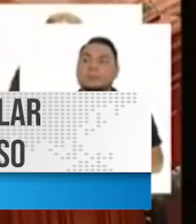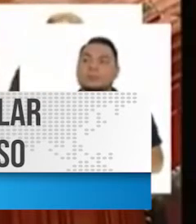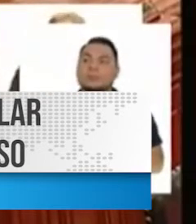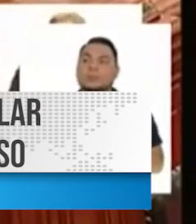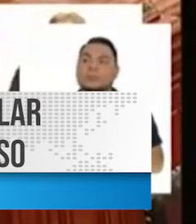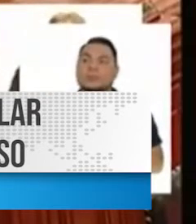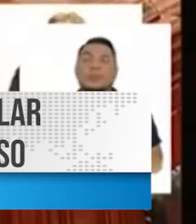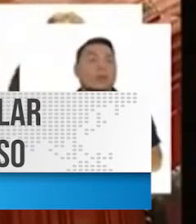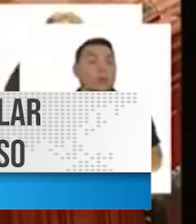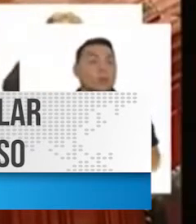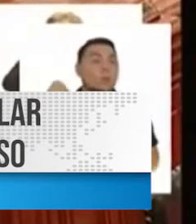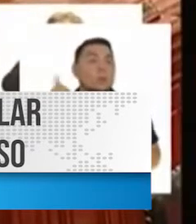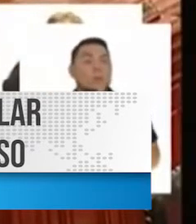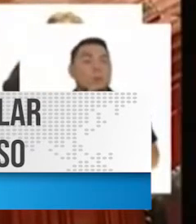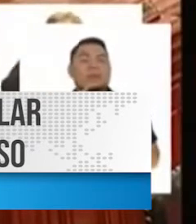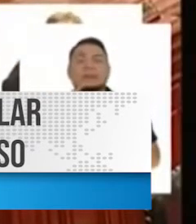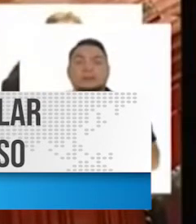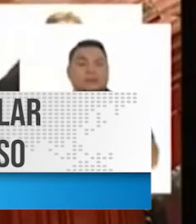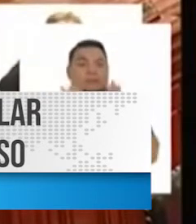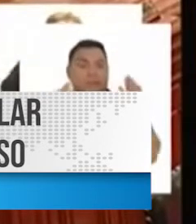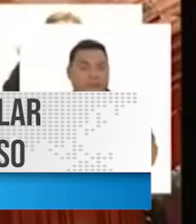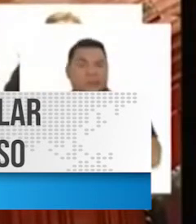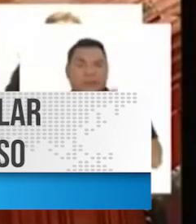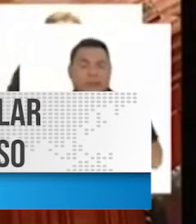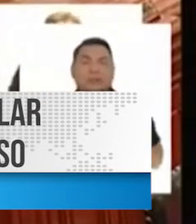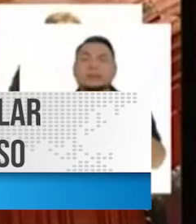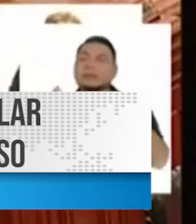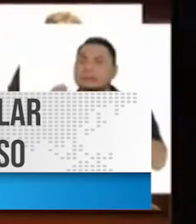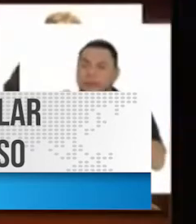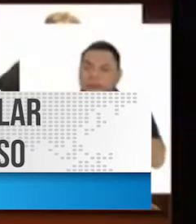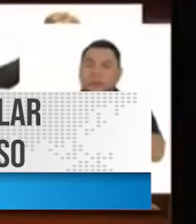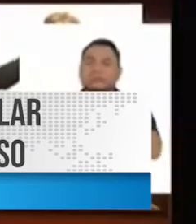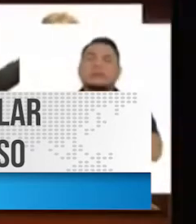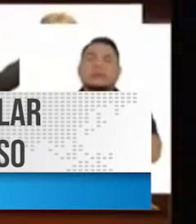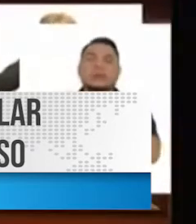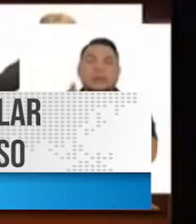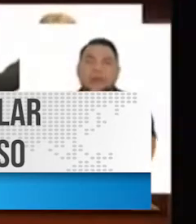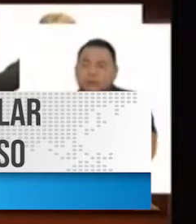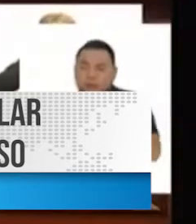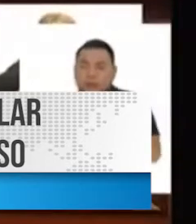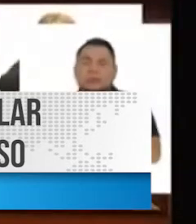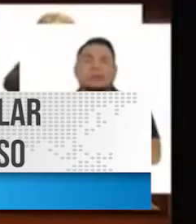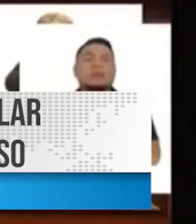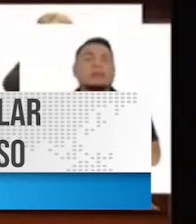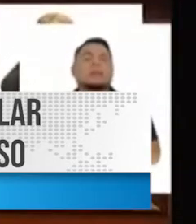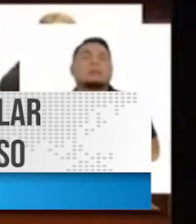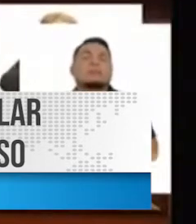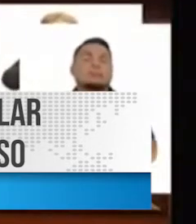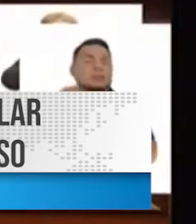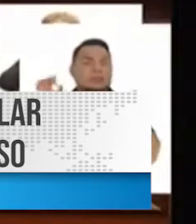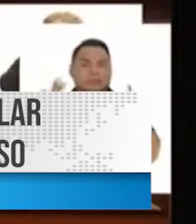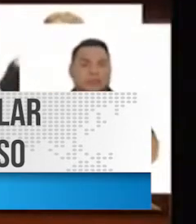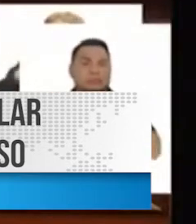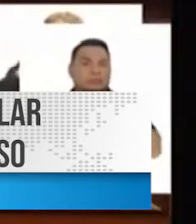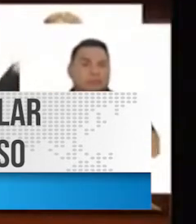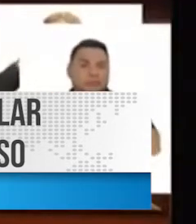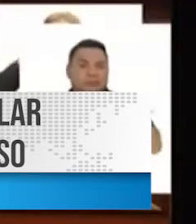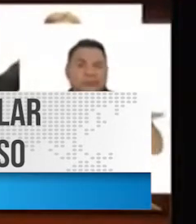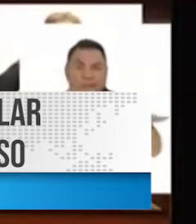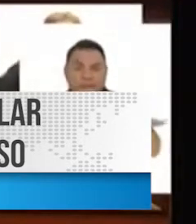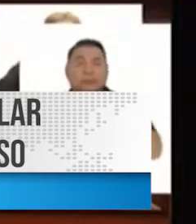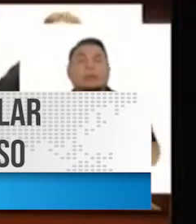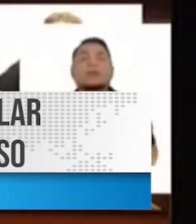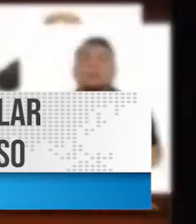2021-2022, la cual se encuentra liderada por la congresista de Acción Popular, María del Carmen Alba Prieto, en